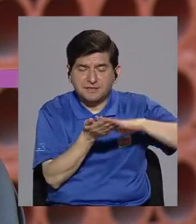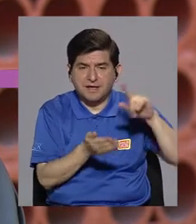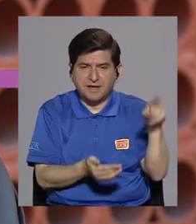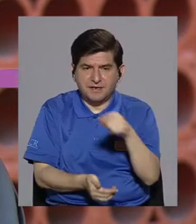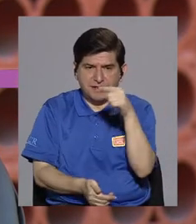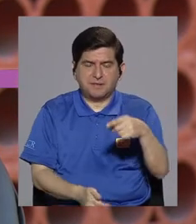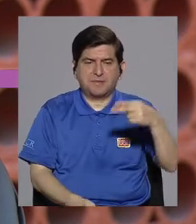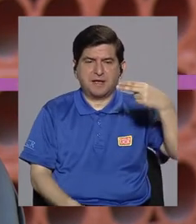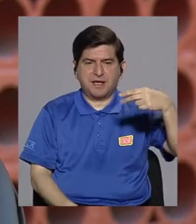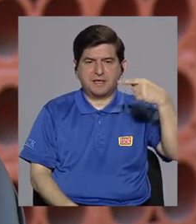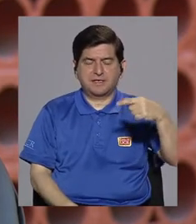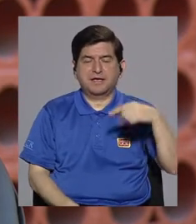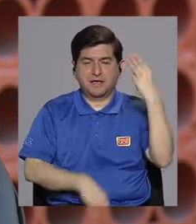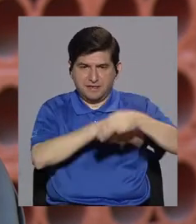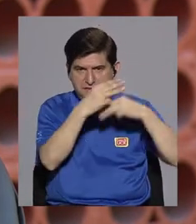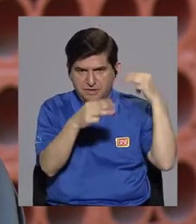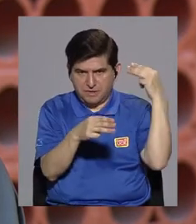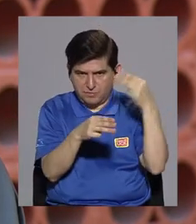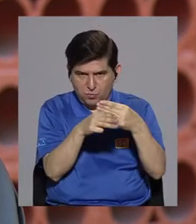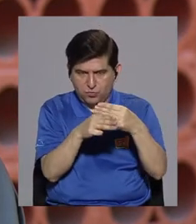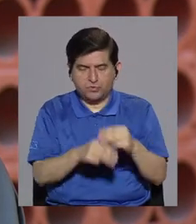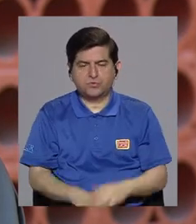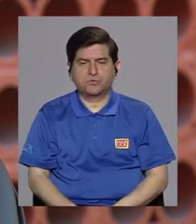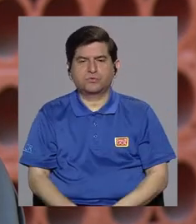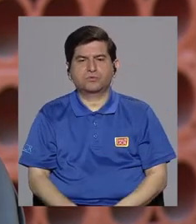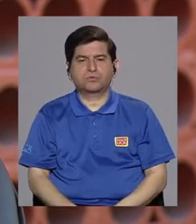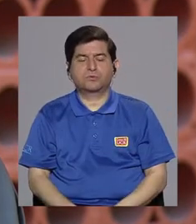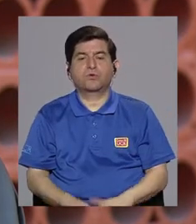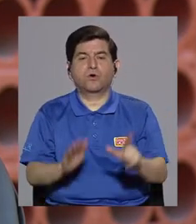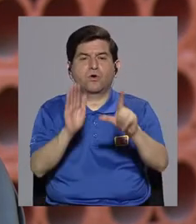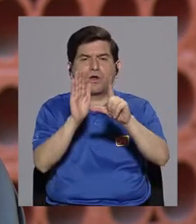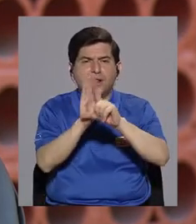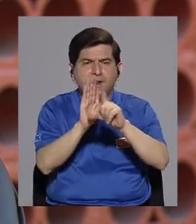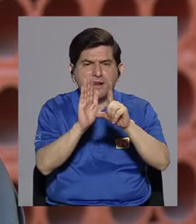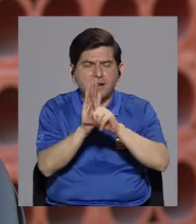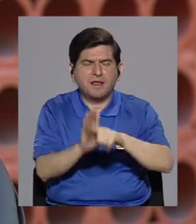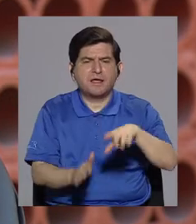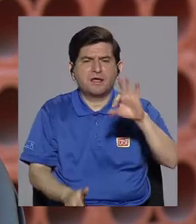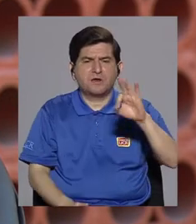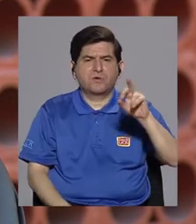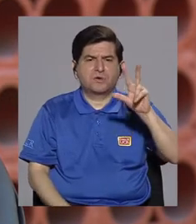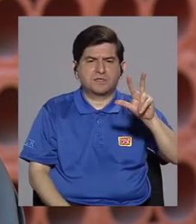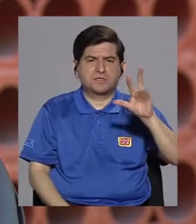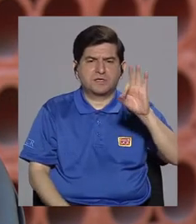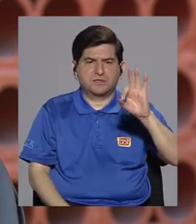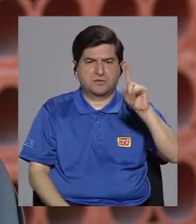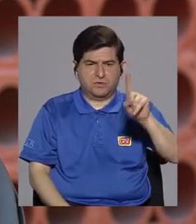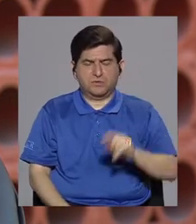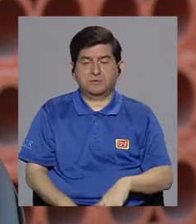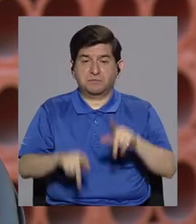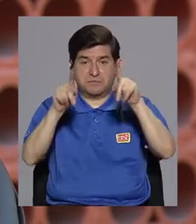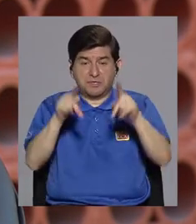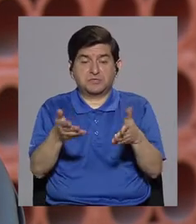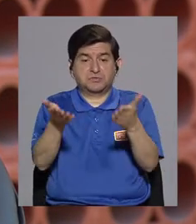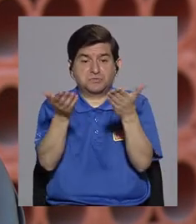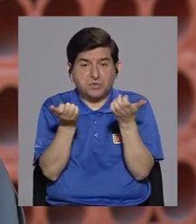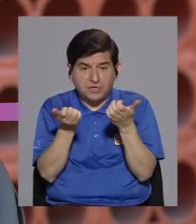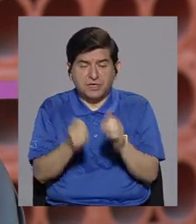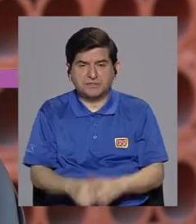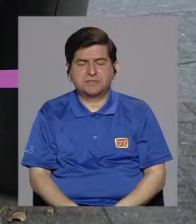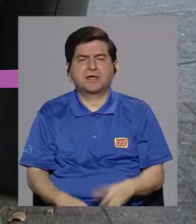eliminación de mercurio en el mundo. Y bueno, se ratificó por medio de la ley 9391, ¿verdad? Pues si alguien quiere